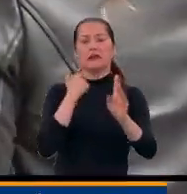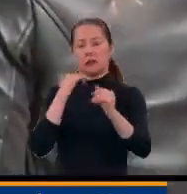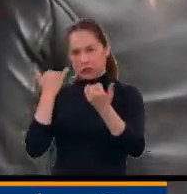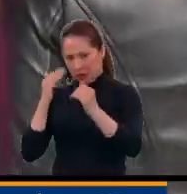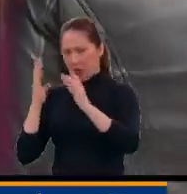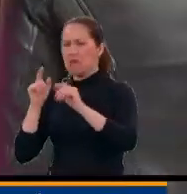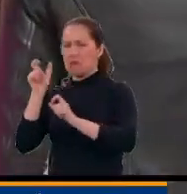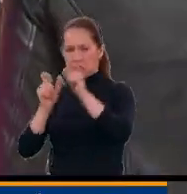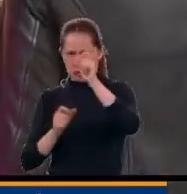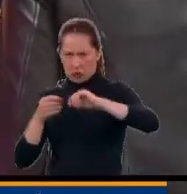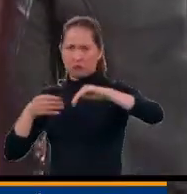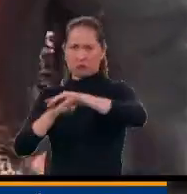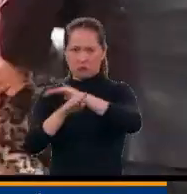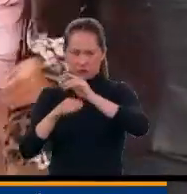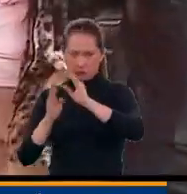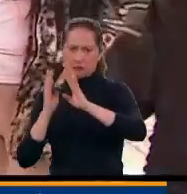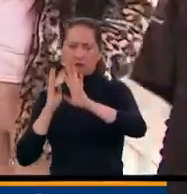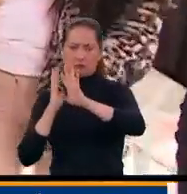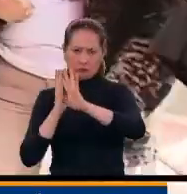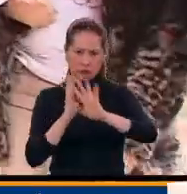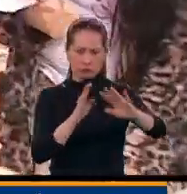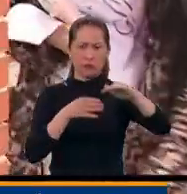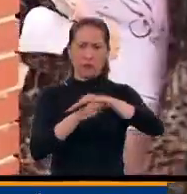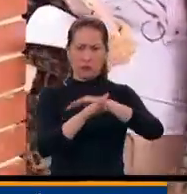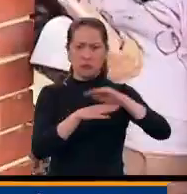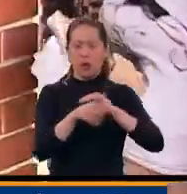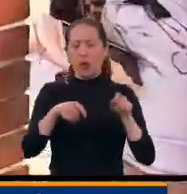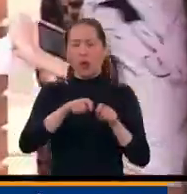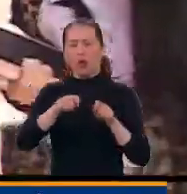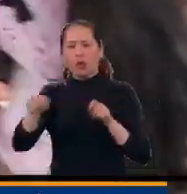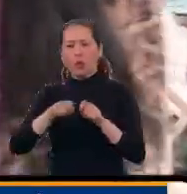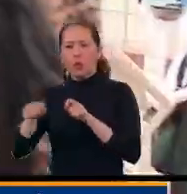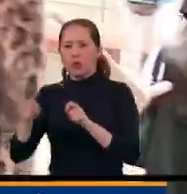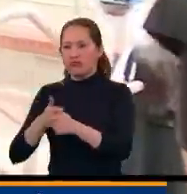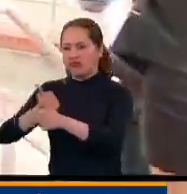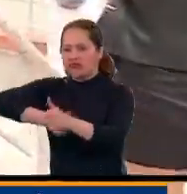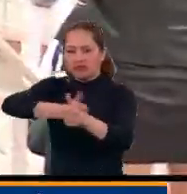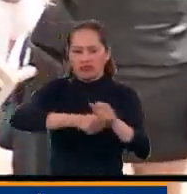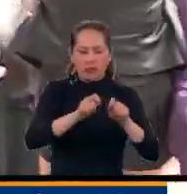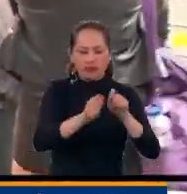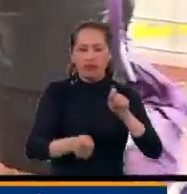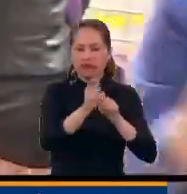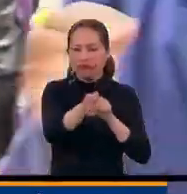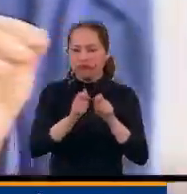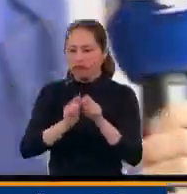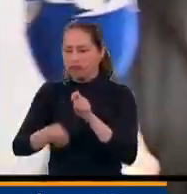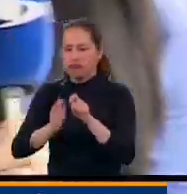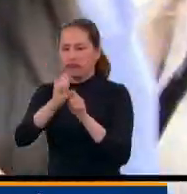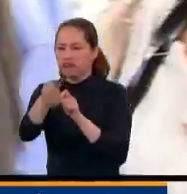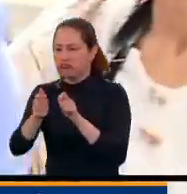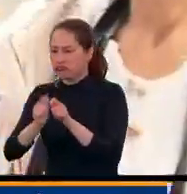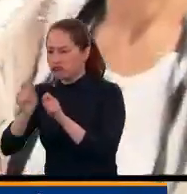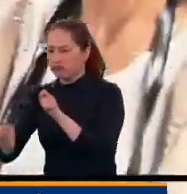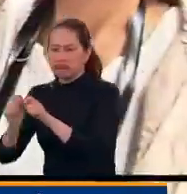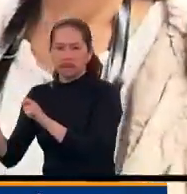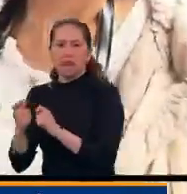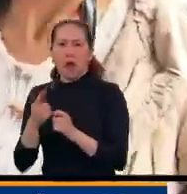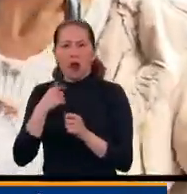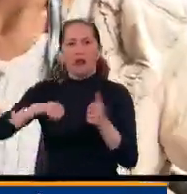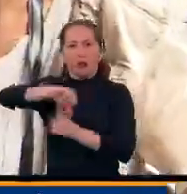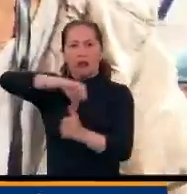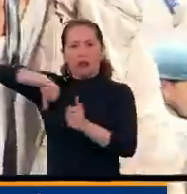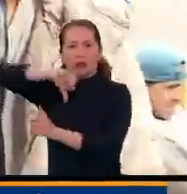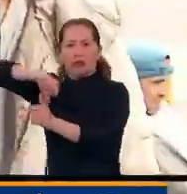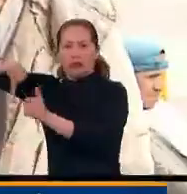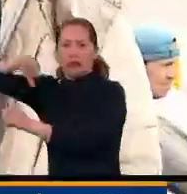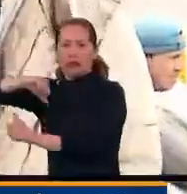las personas, pero están manejando los turnos manualmente. Se espera que más o menos en una hora la entidad emita otro comunicado asegurando que